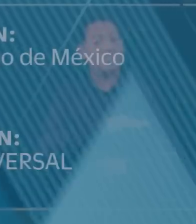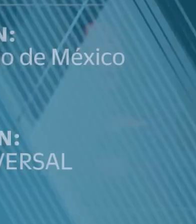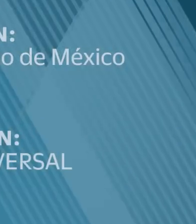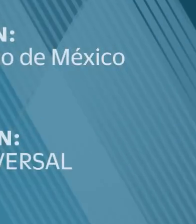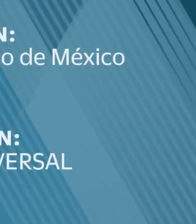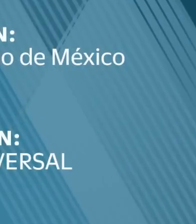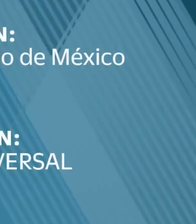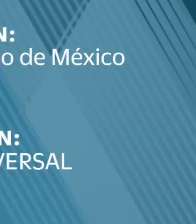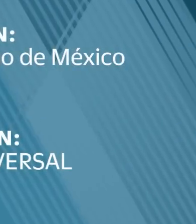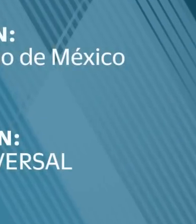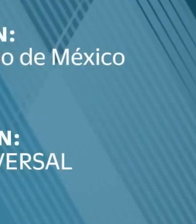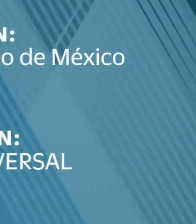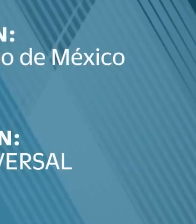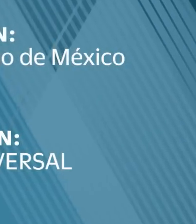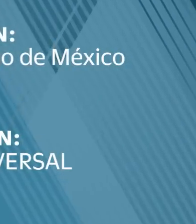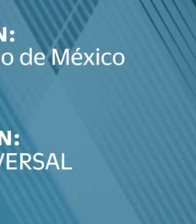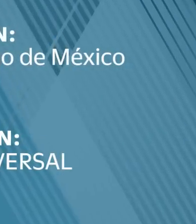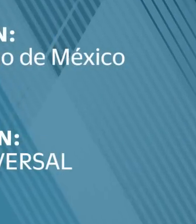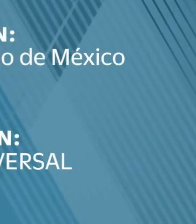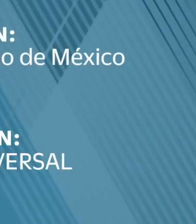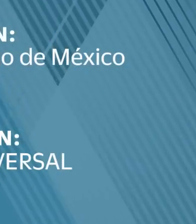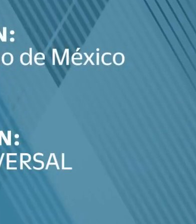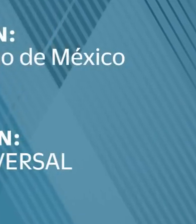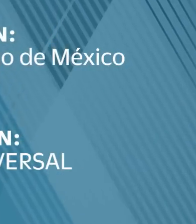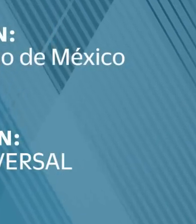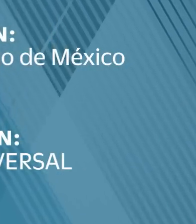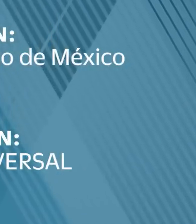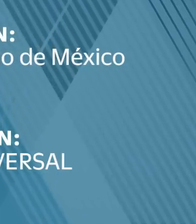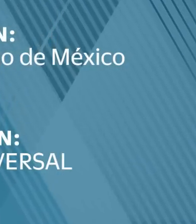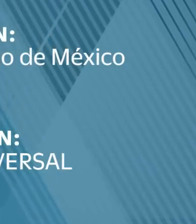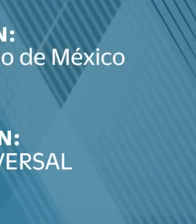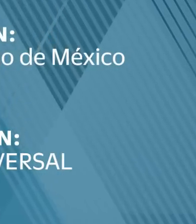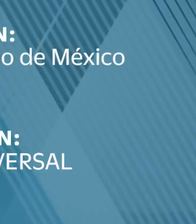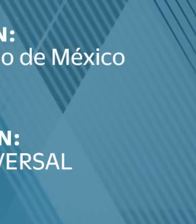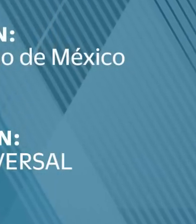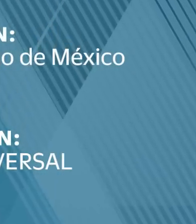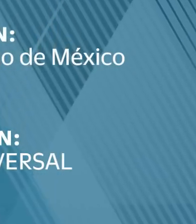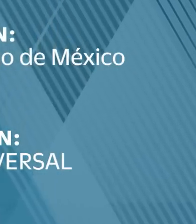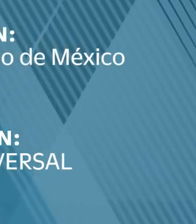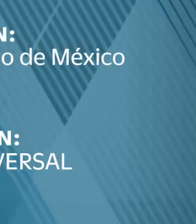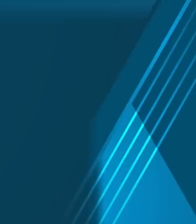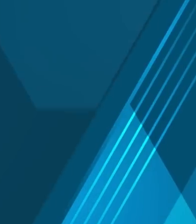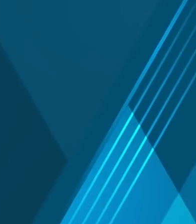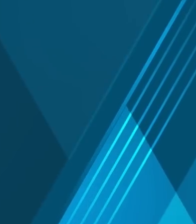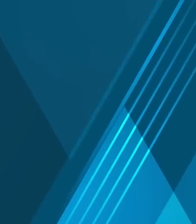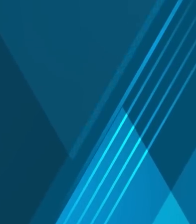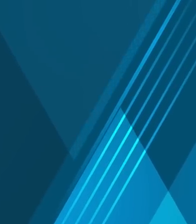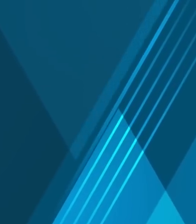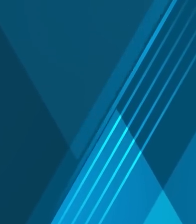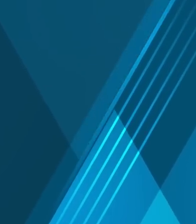falacia, eso es fantasía.